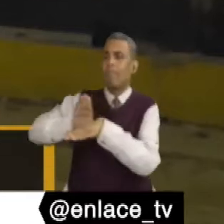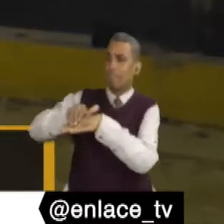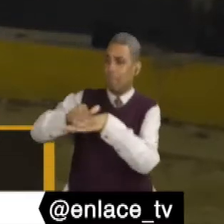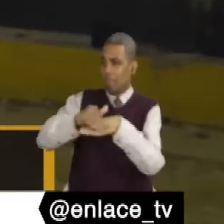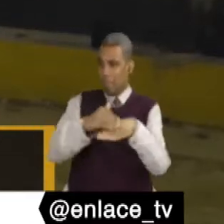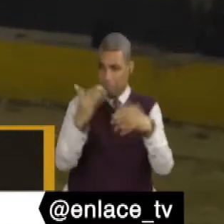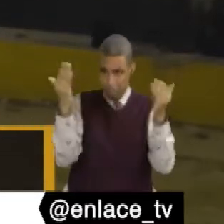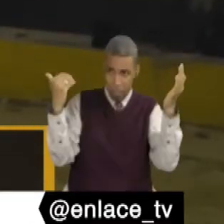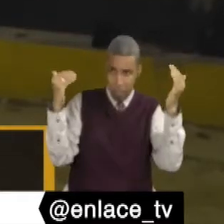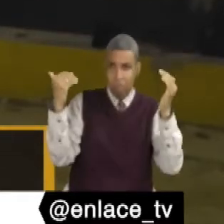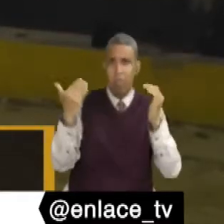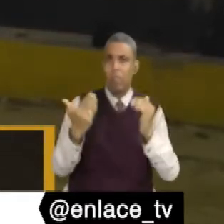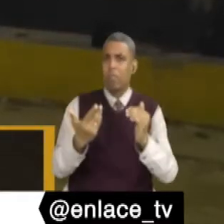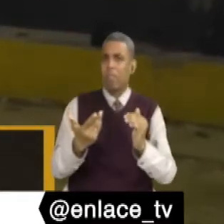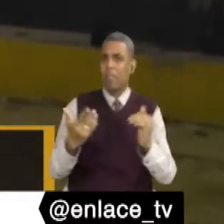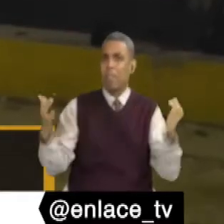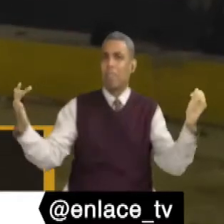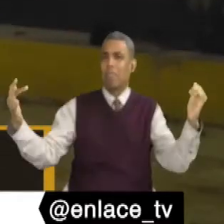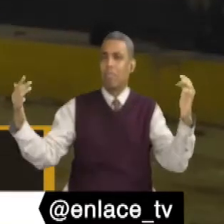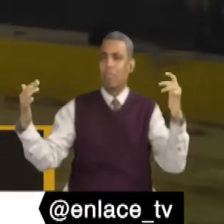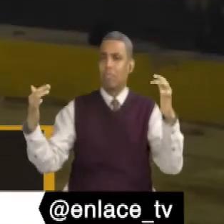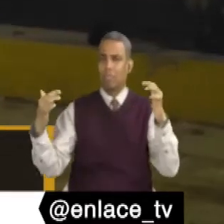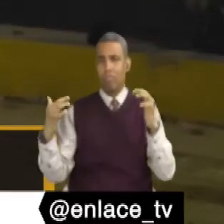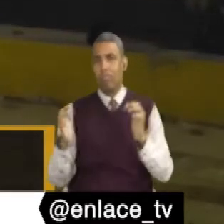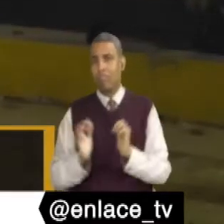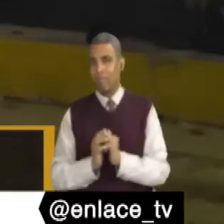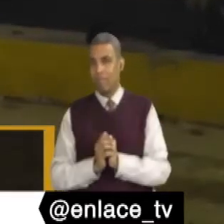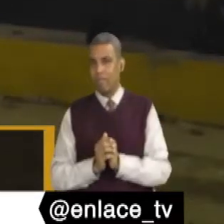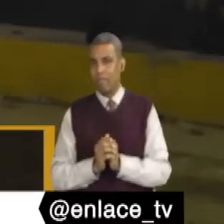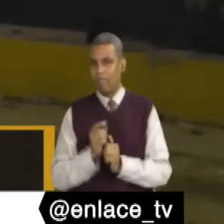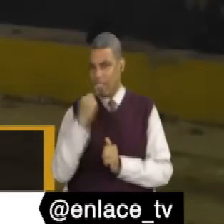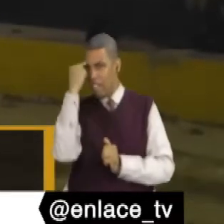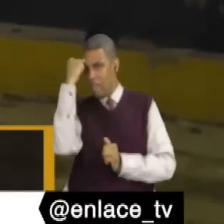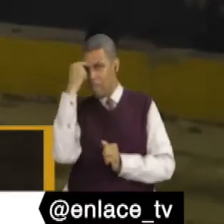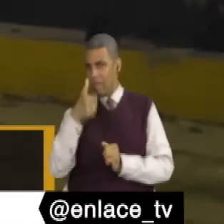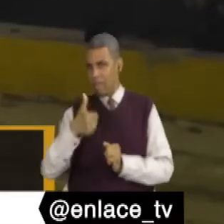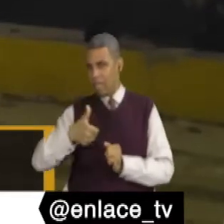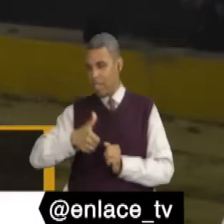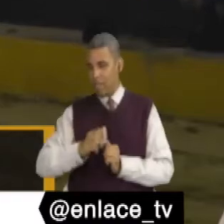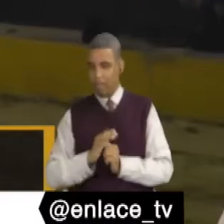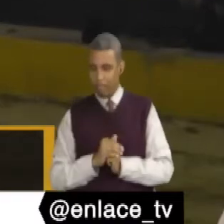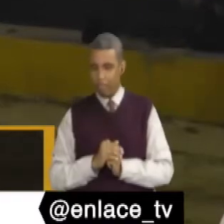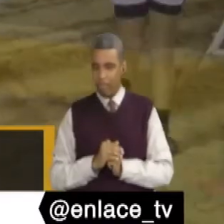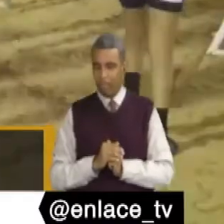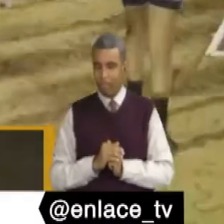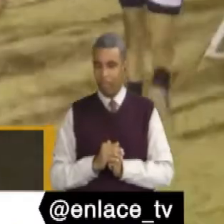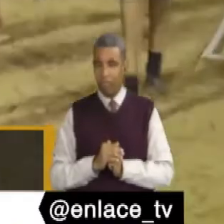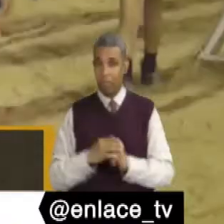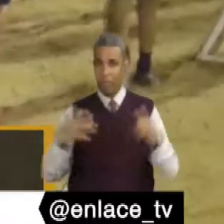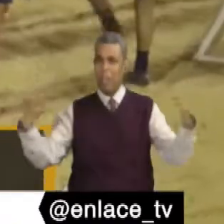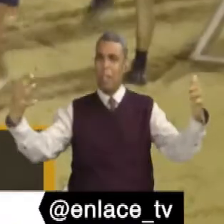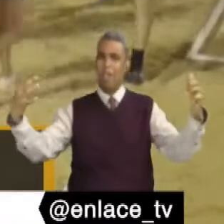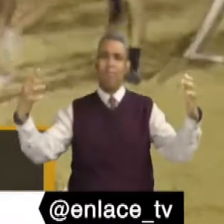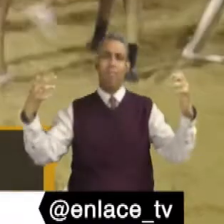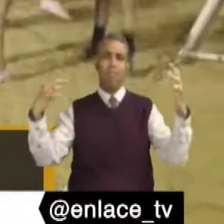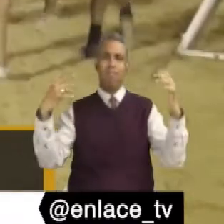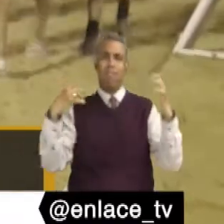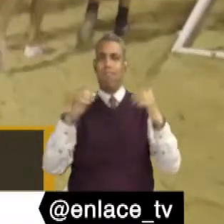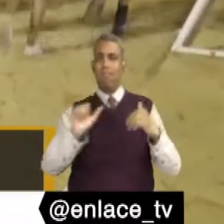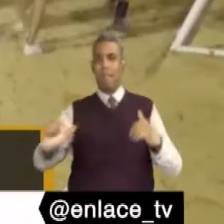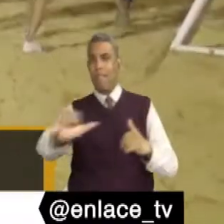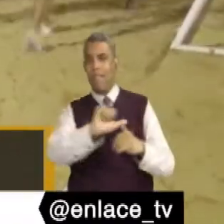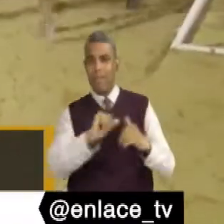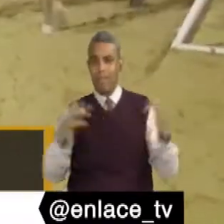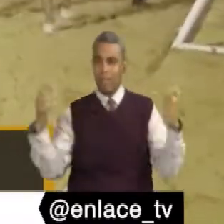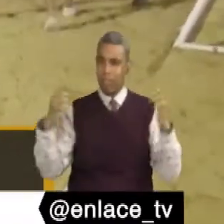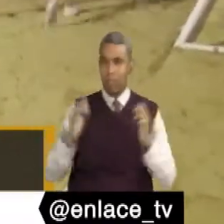Estamos convencidos que estamos iniciando por buen camino. Hemos tenido buena acogida gracias a los patrocinadores que